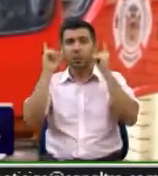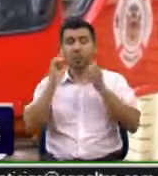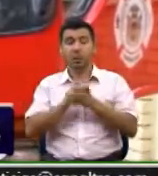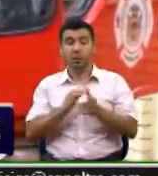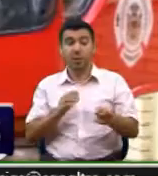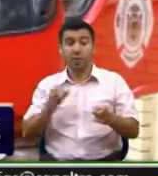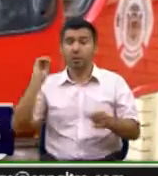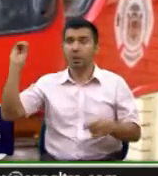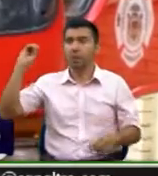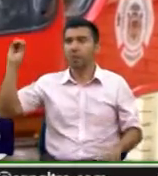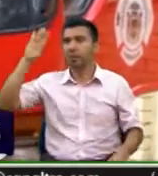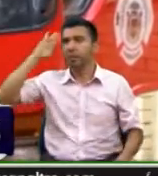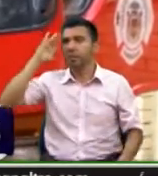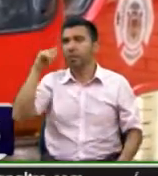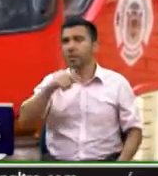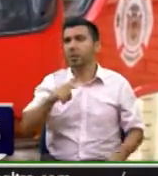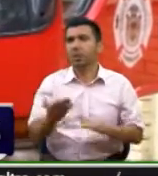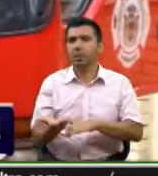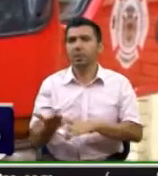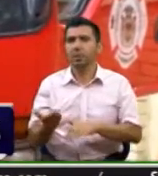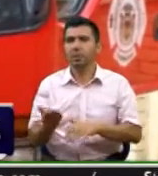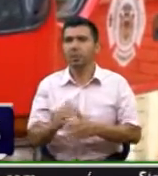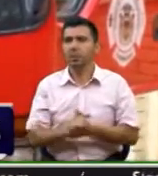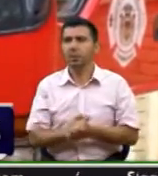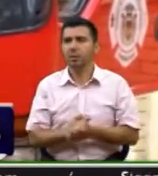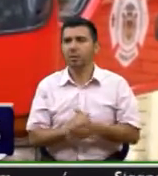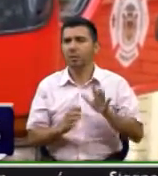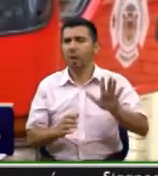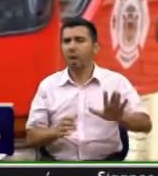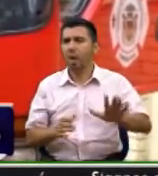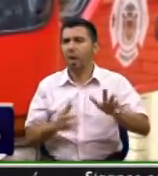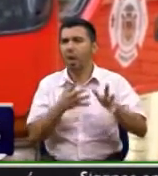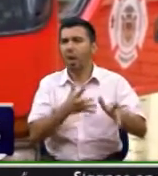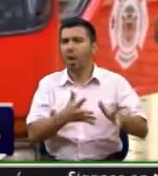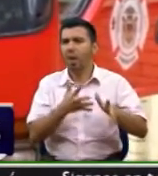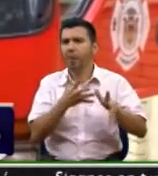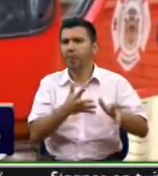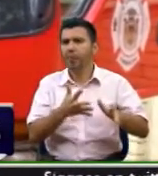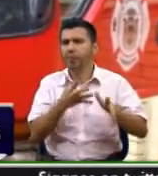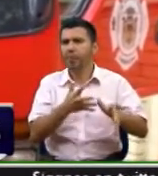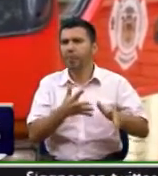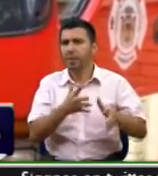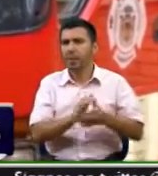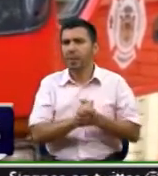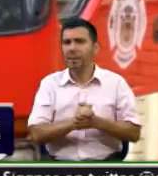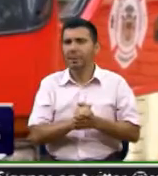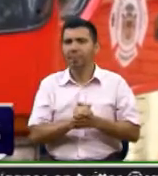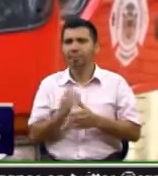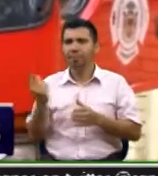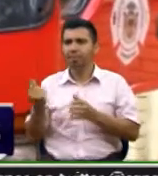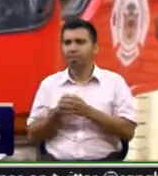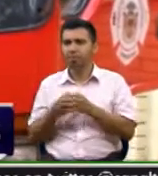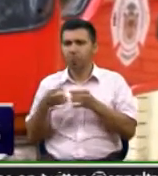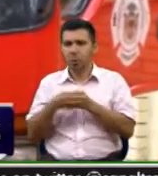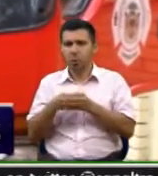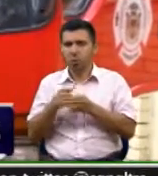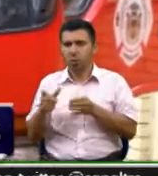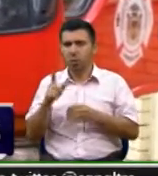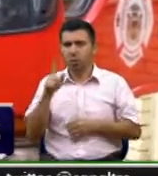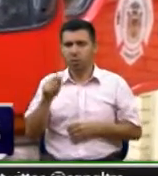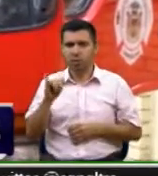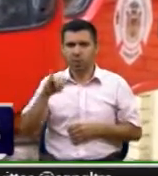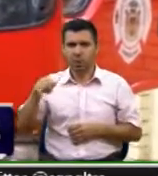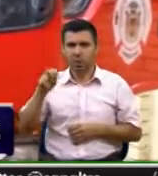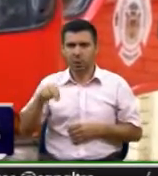que estaba en la quebrada. Llegamos acá al sitio y efectivamente están las unidades de la SIGIL. Se procedió a retirar el